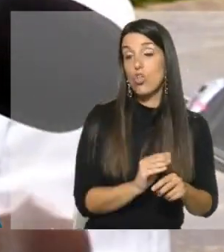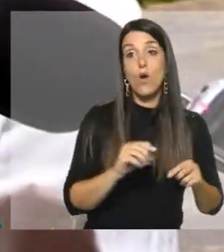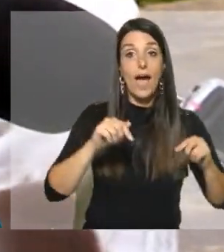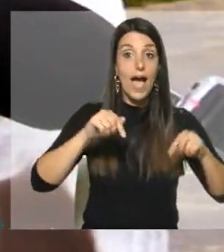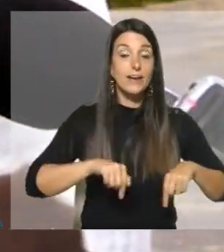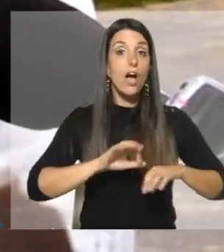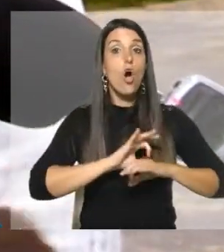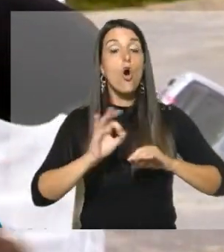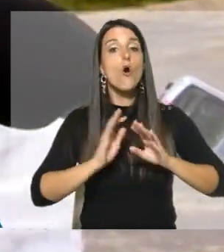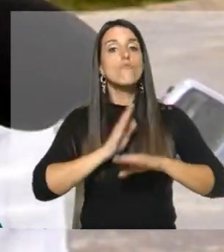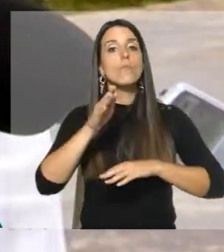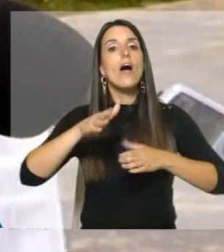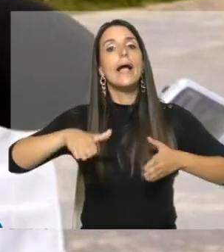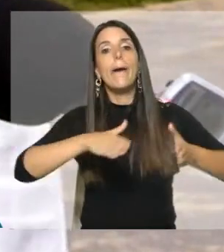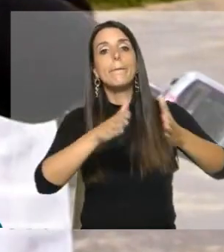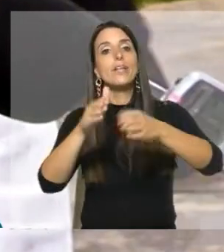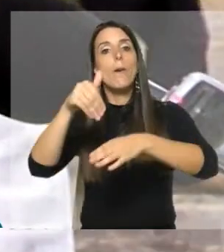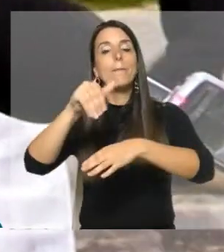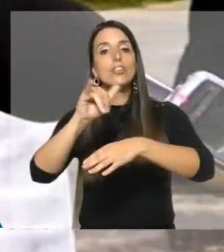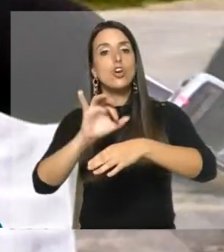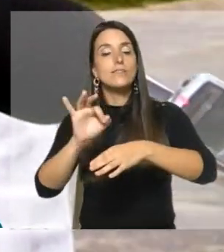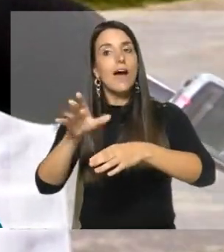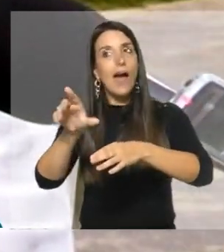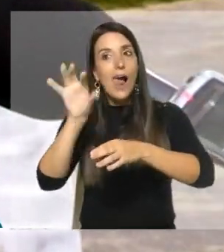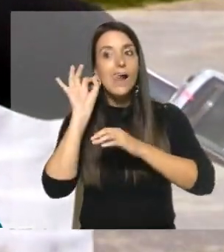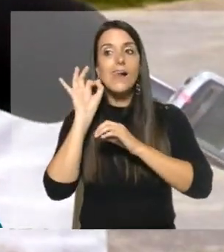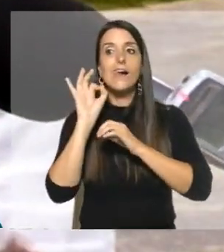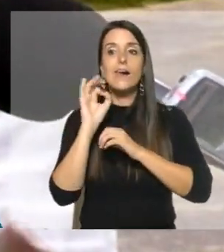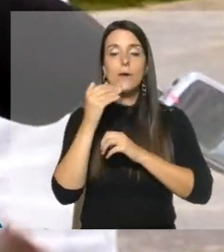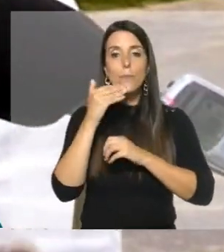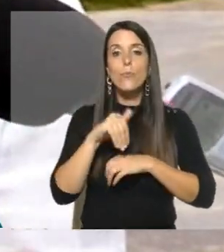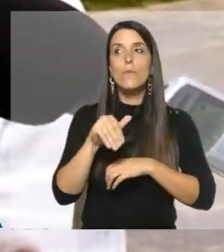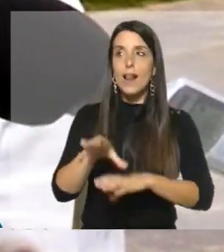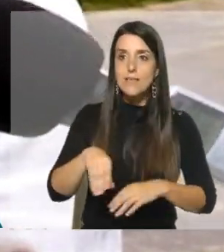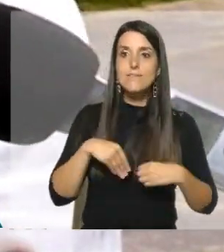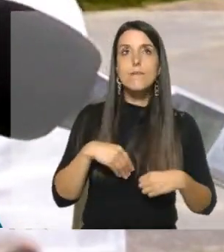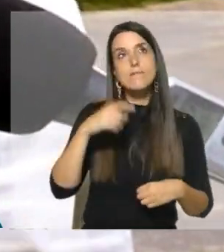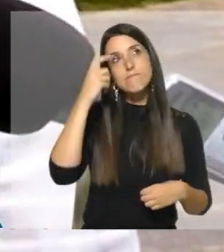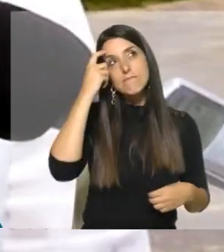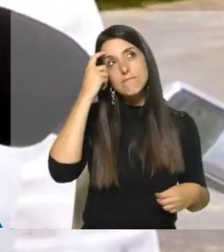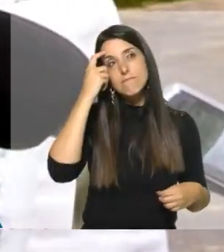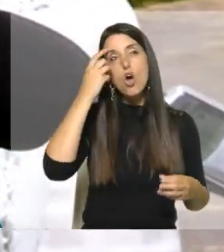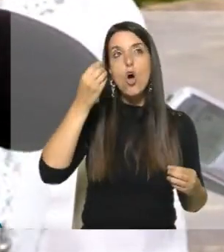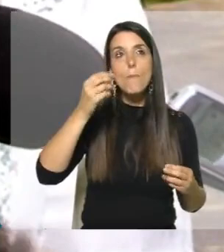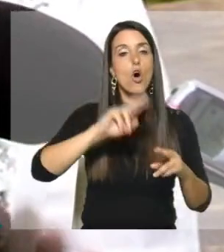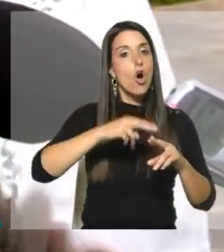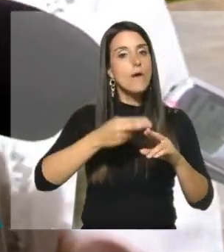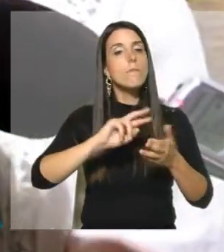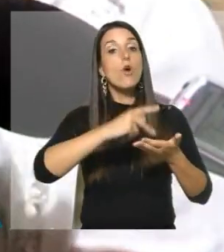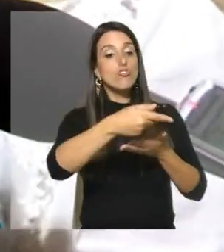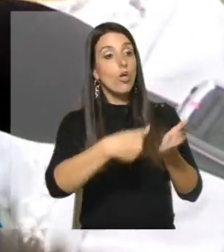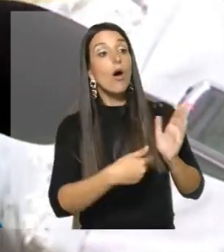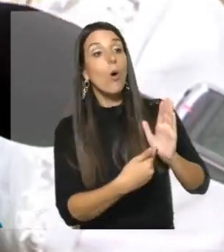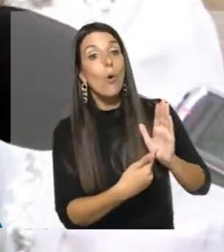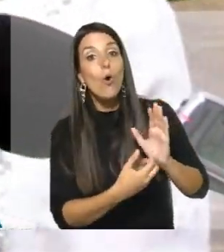como cuando fuimos a camino Mendoza tomamos la sugerencias pensamos y volvemos con un proyecto que